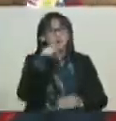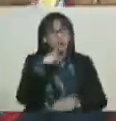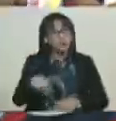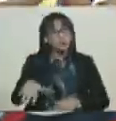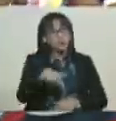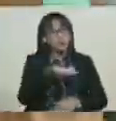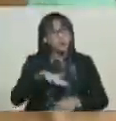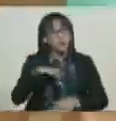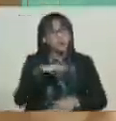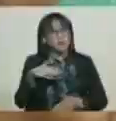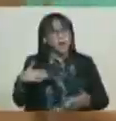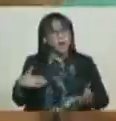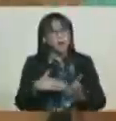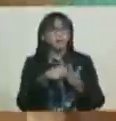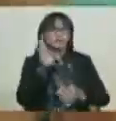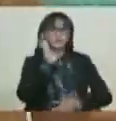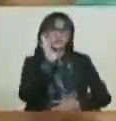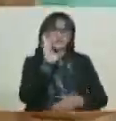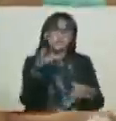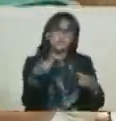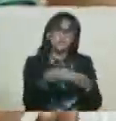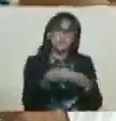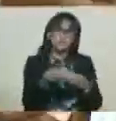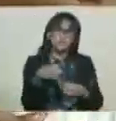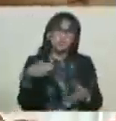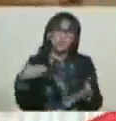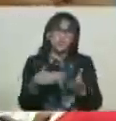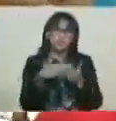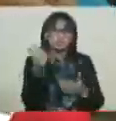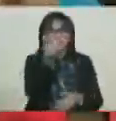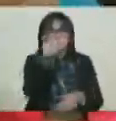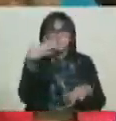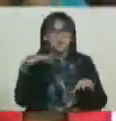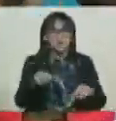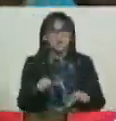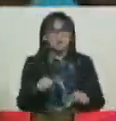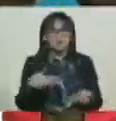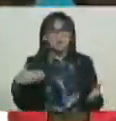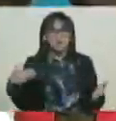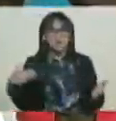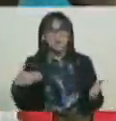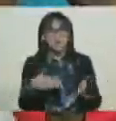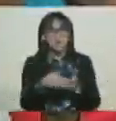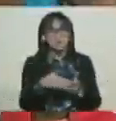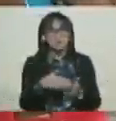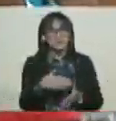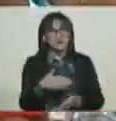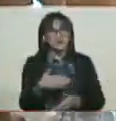contra la oligarquía contra el imperialismo contra los pasajeros